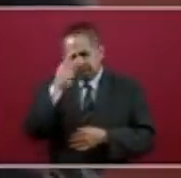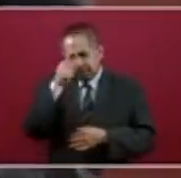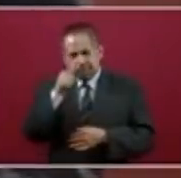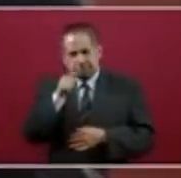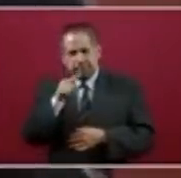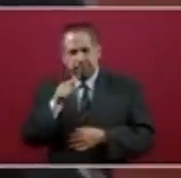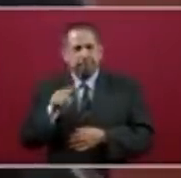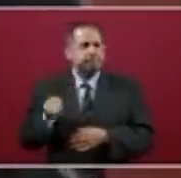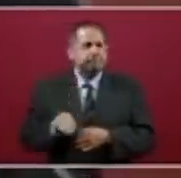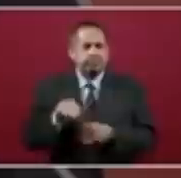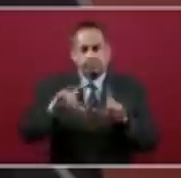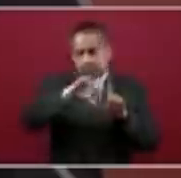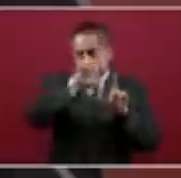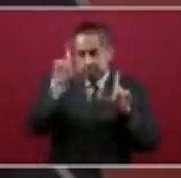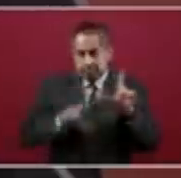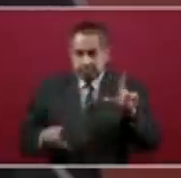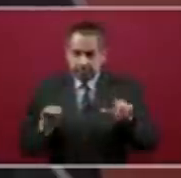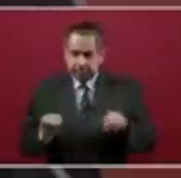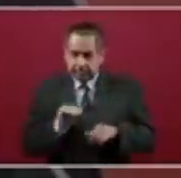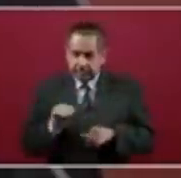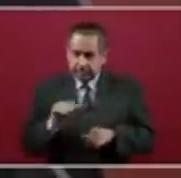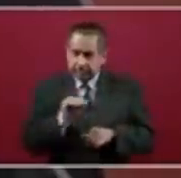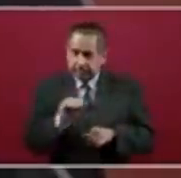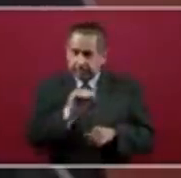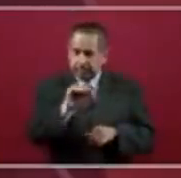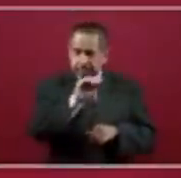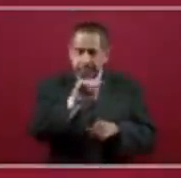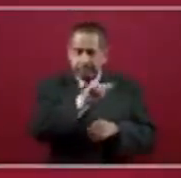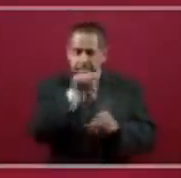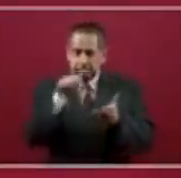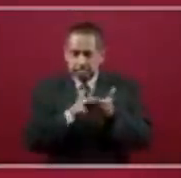para recorrer el país, las regiones de México.